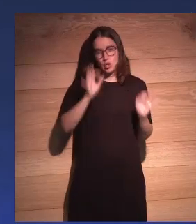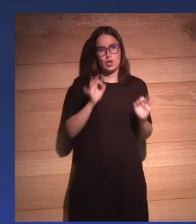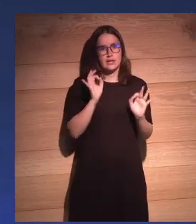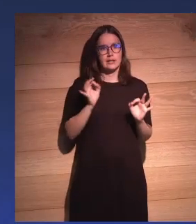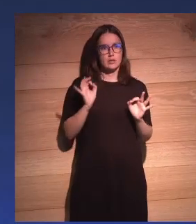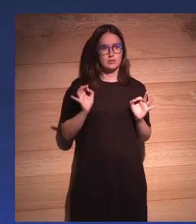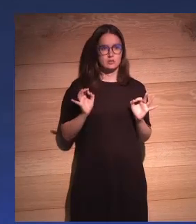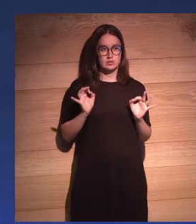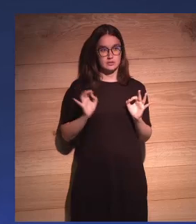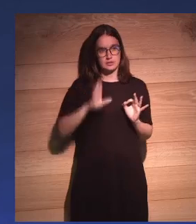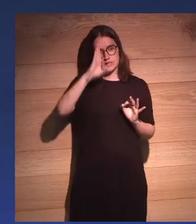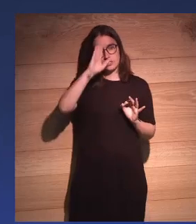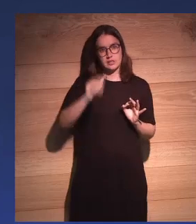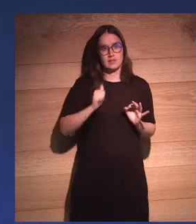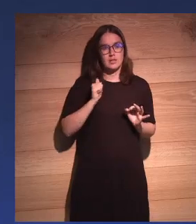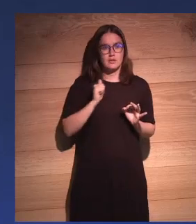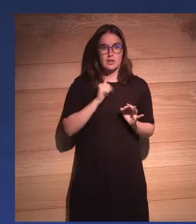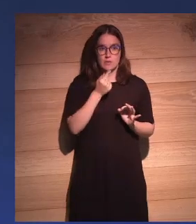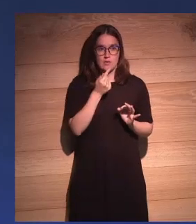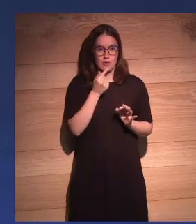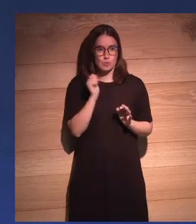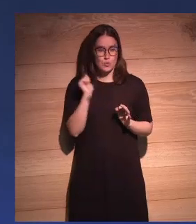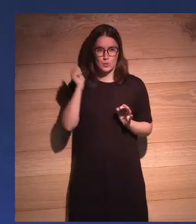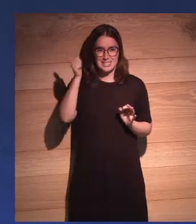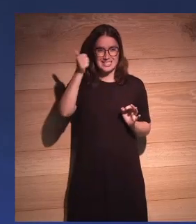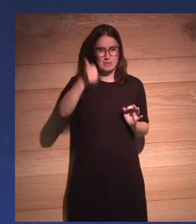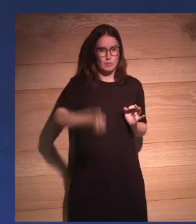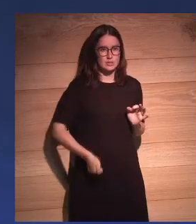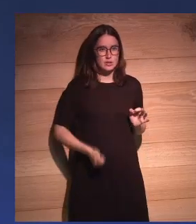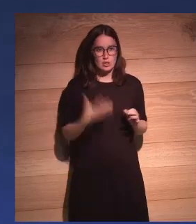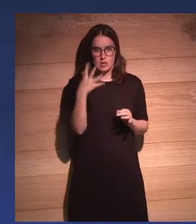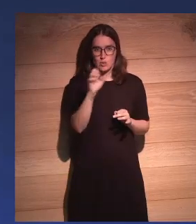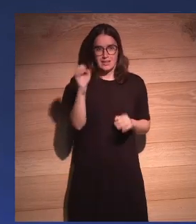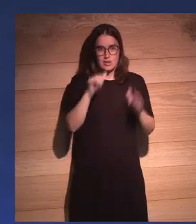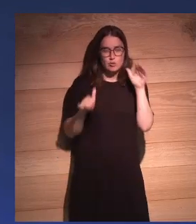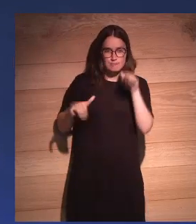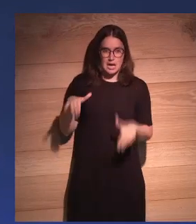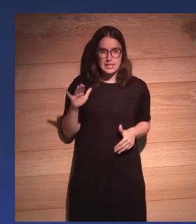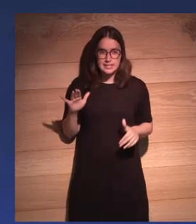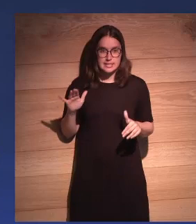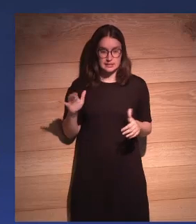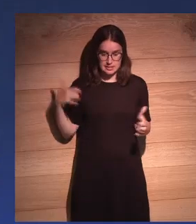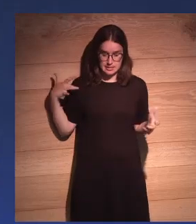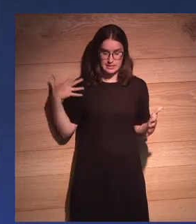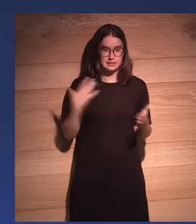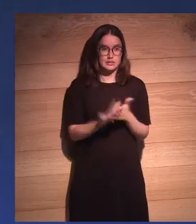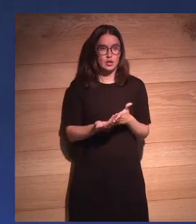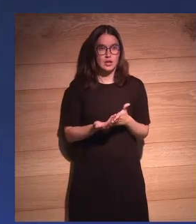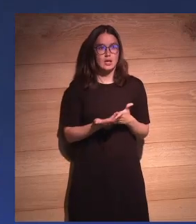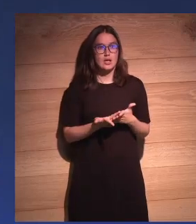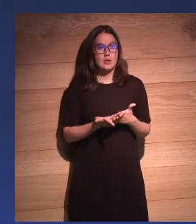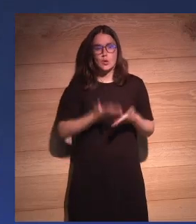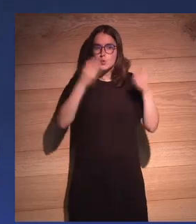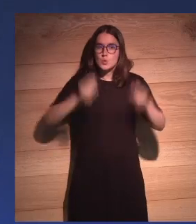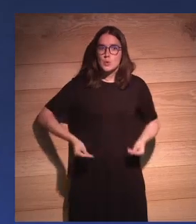Evidentemente la inteligencia artificial, como comentaban, lleva muchísimos años, lleva más de 50, y hasta ahora en lo que ha probado ser